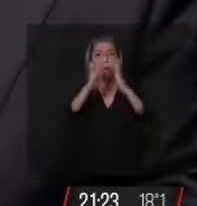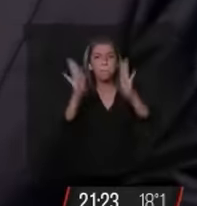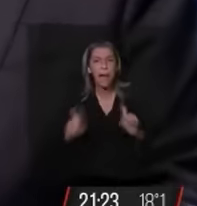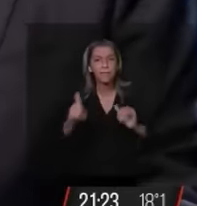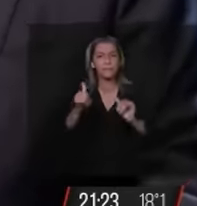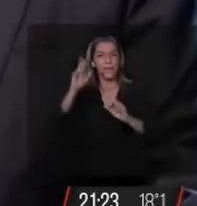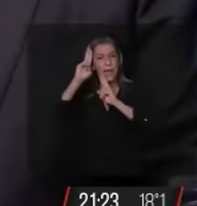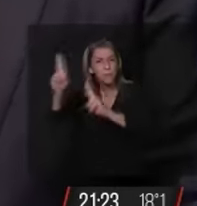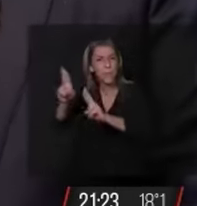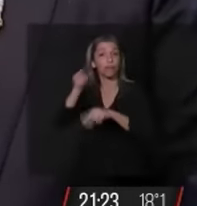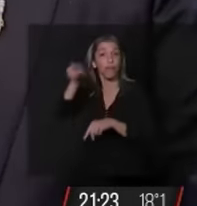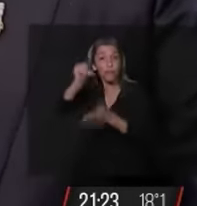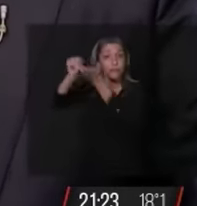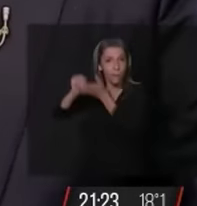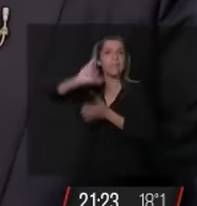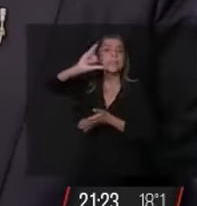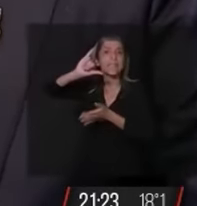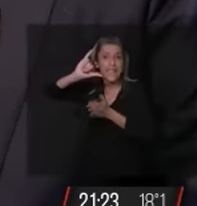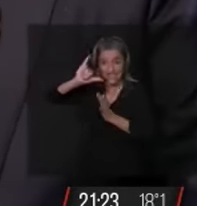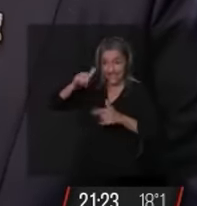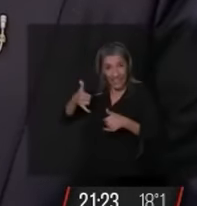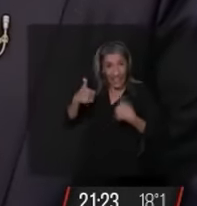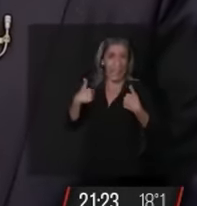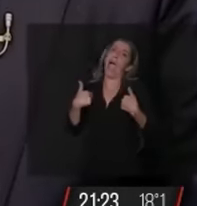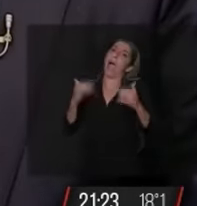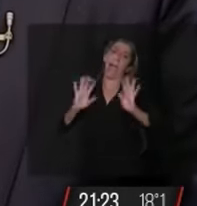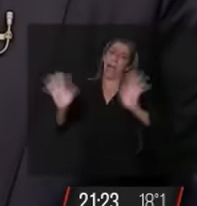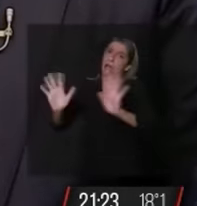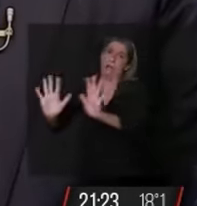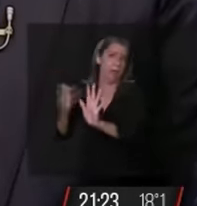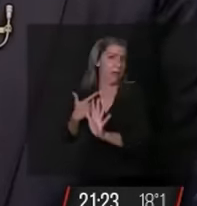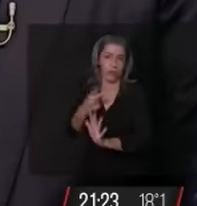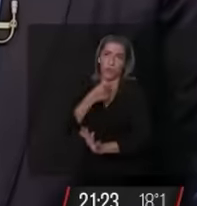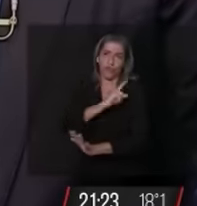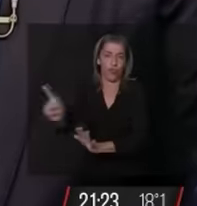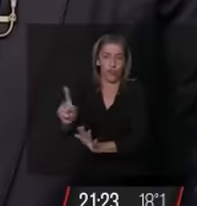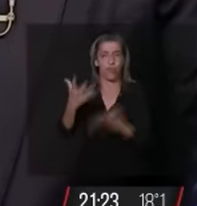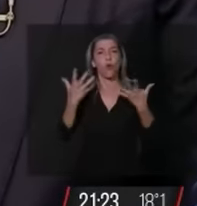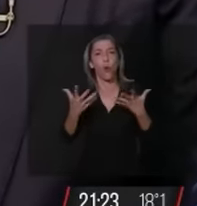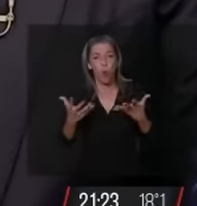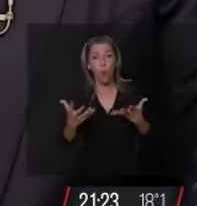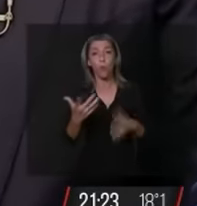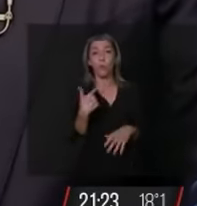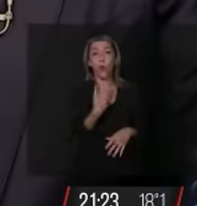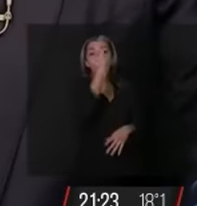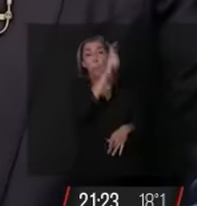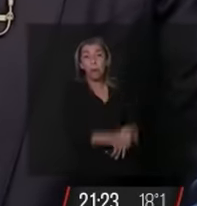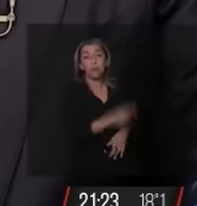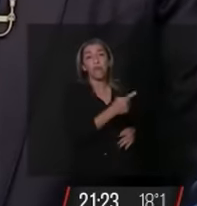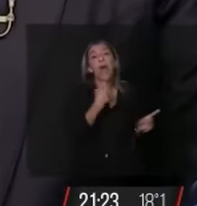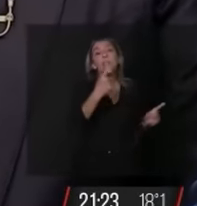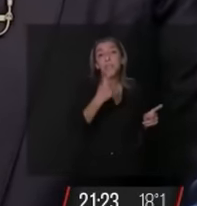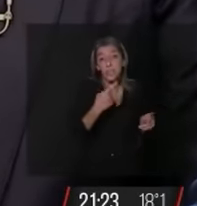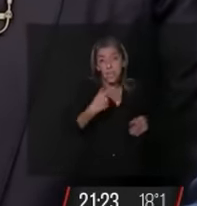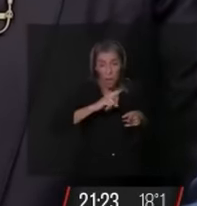tanto, digamos, con esos no quiero saber nada. Y te aviso que lo que diga un integrante o un seguidor de la Libertad Avanza, eso no